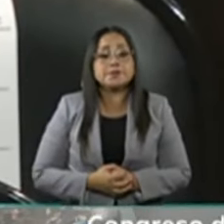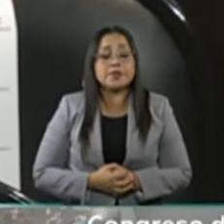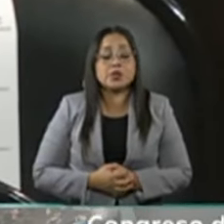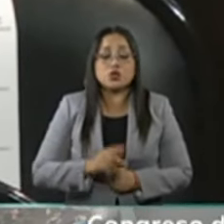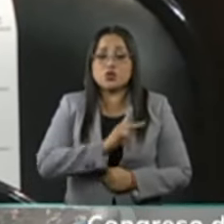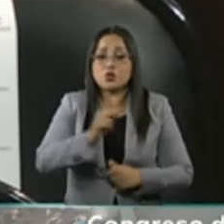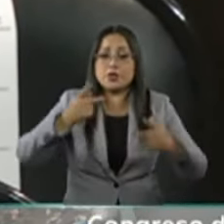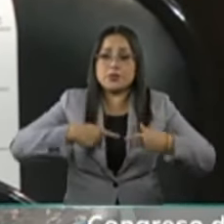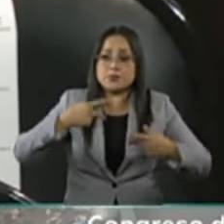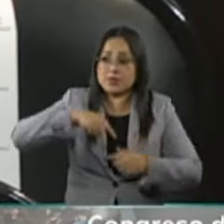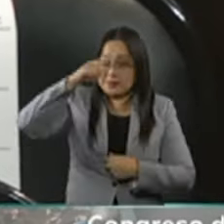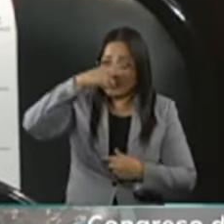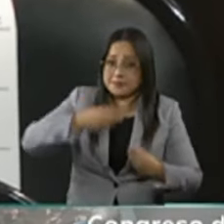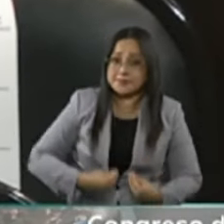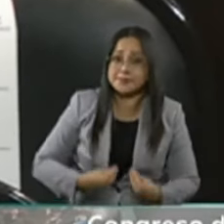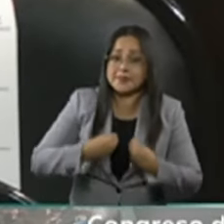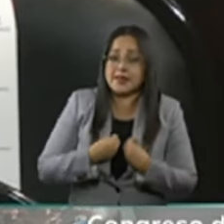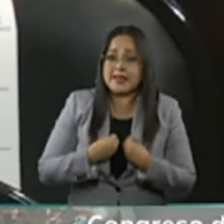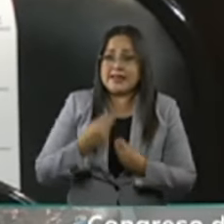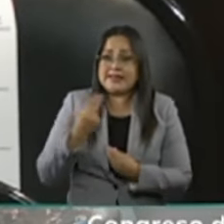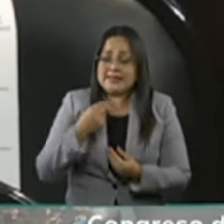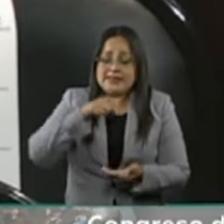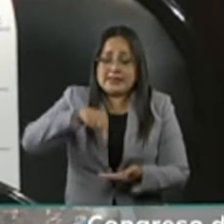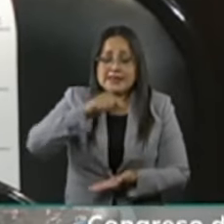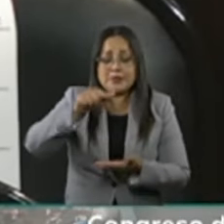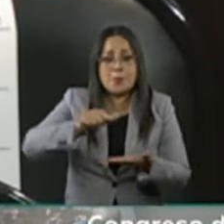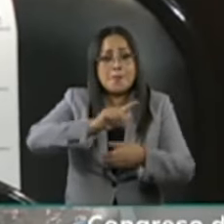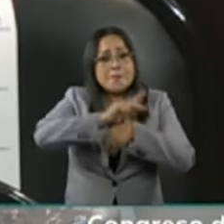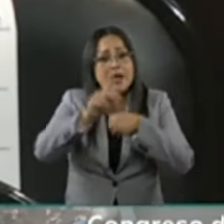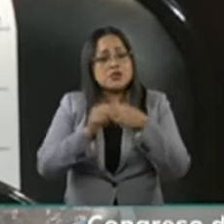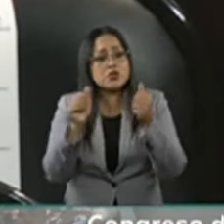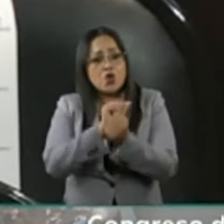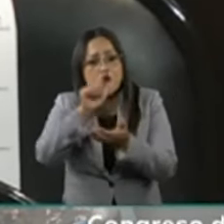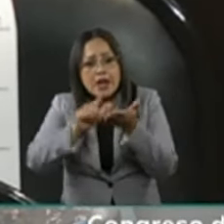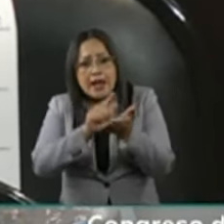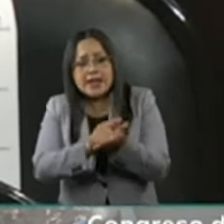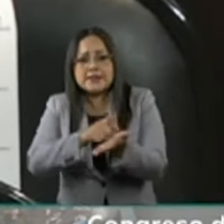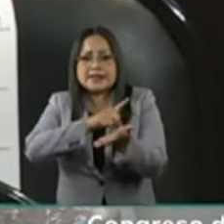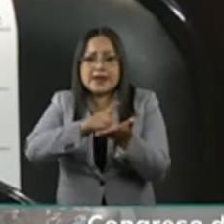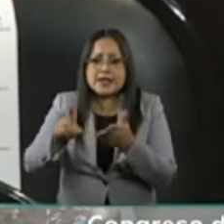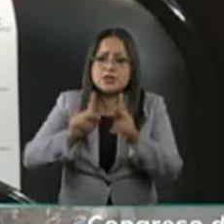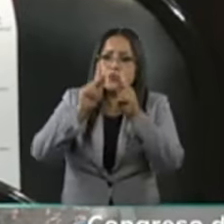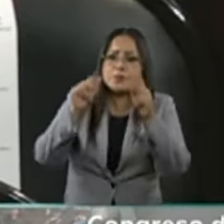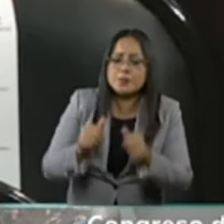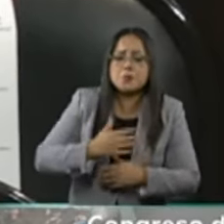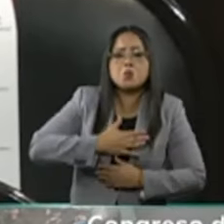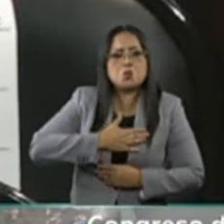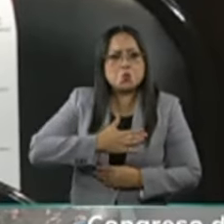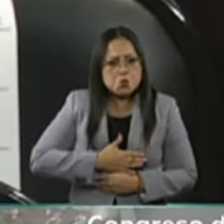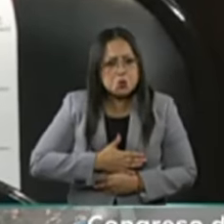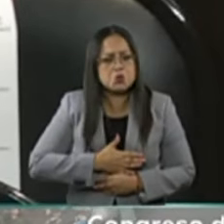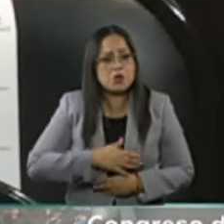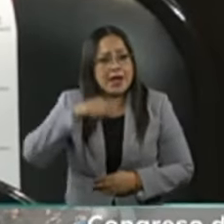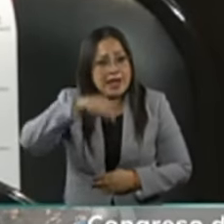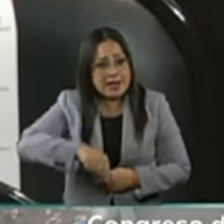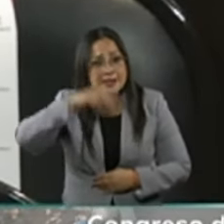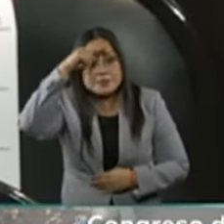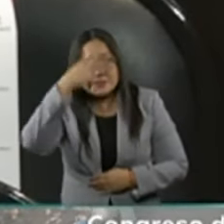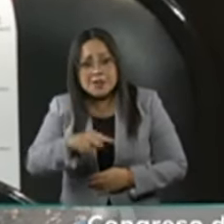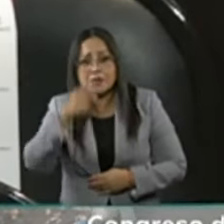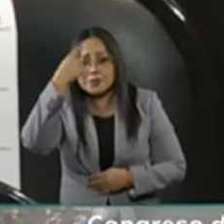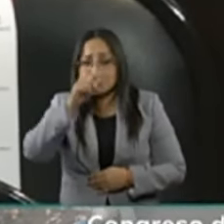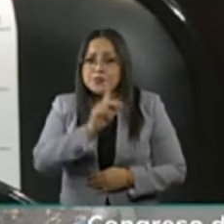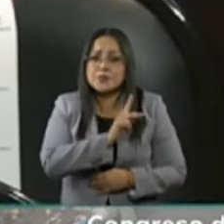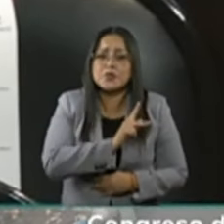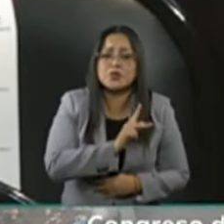en México queremos un país de leyes y de derechos, un país de paz y de justicia, un país donde podamos